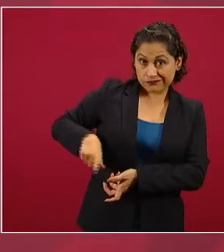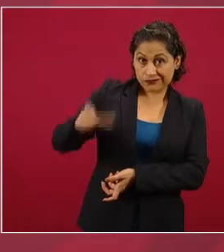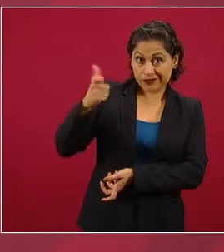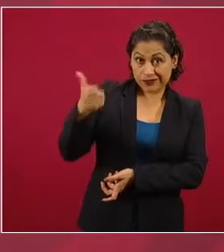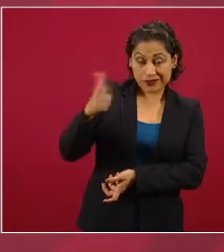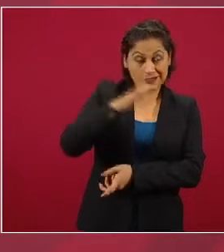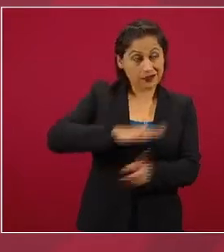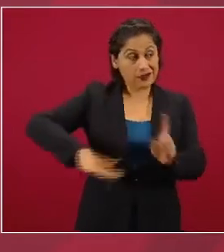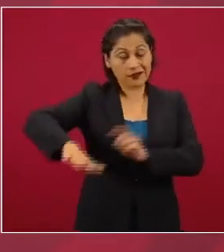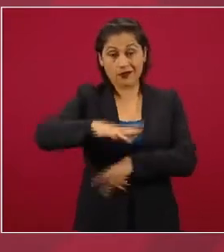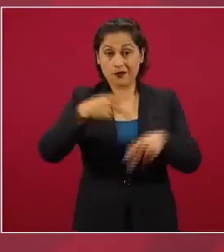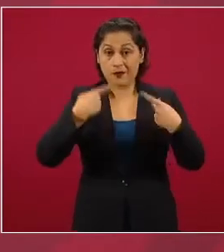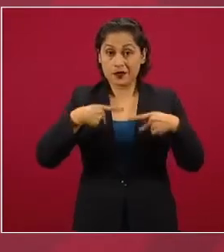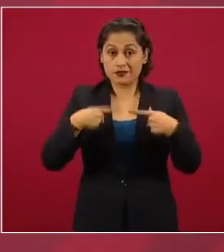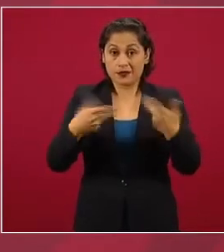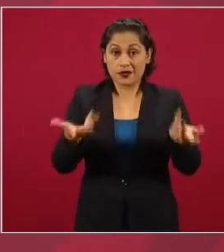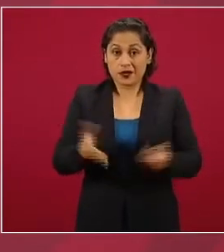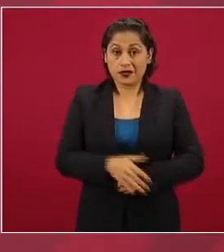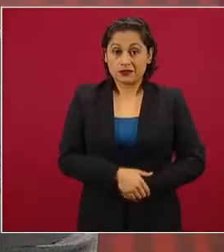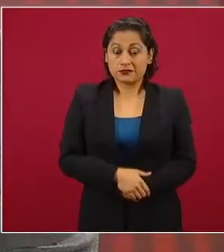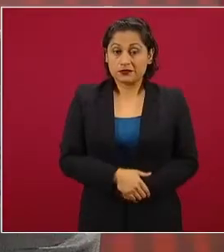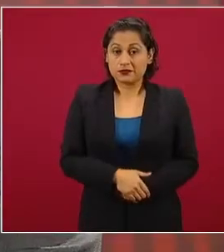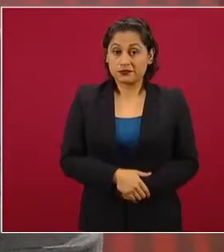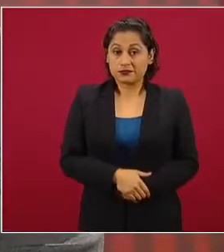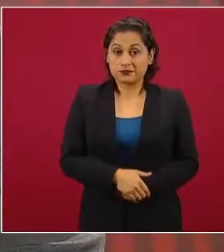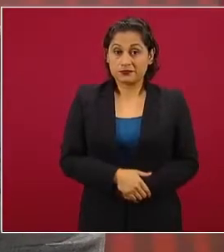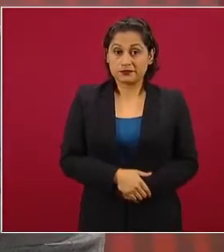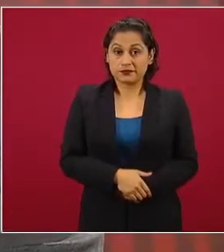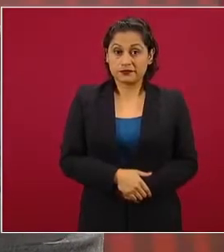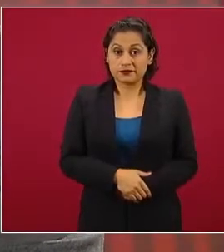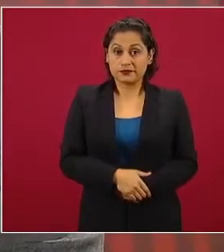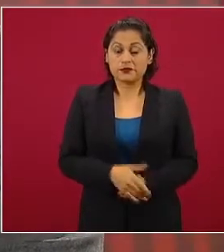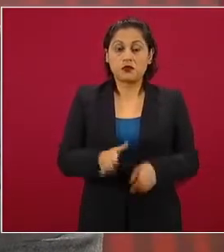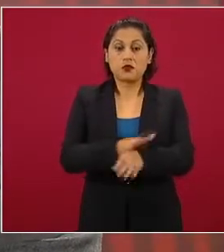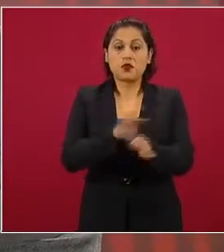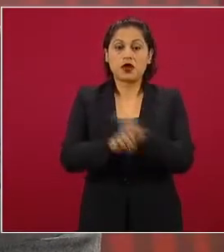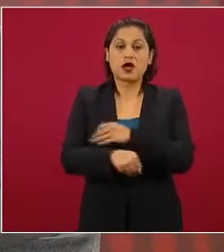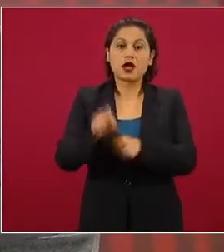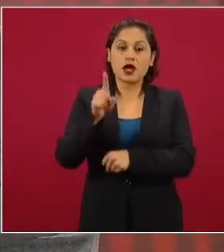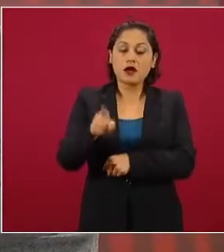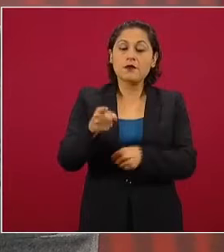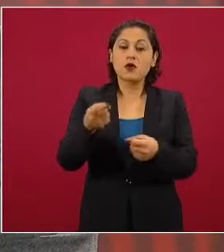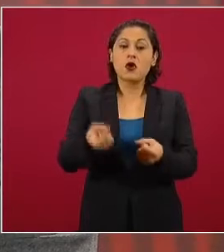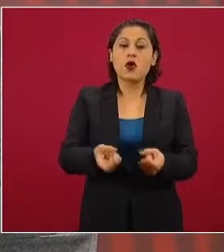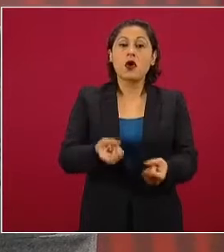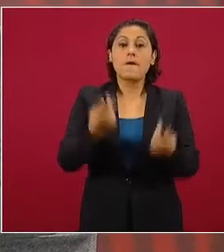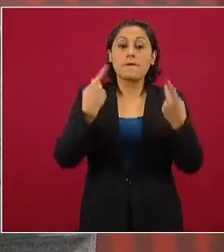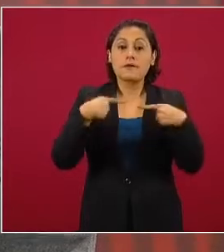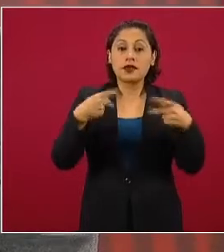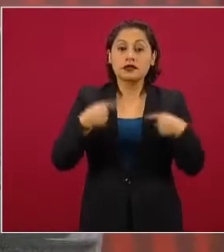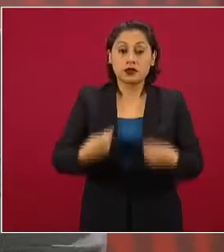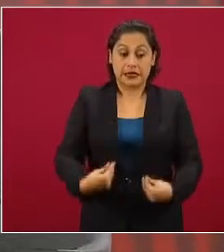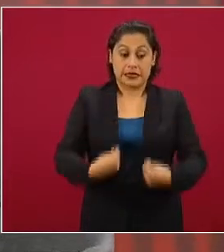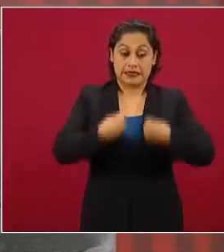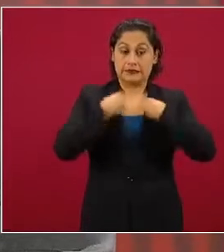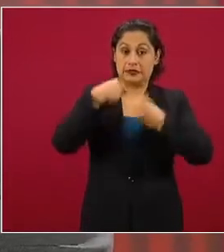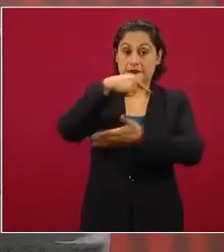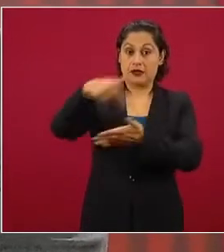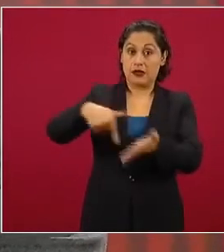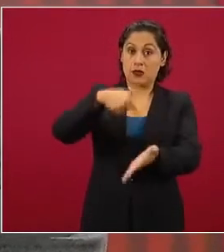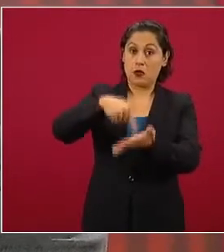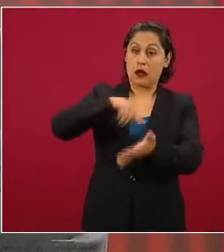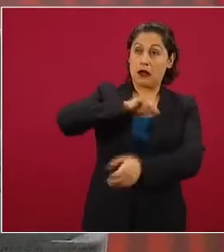los que viven allá en la Tarahumara, en la